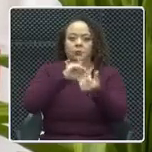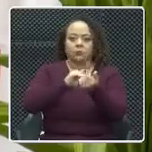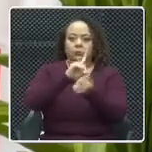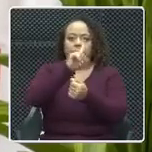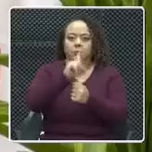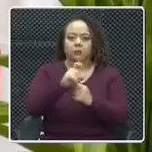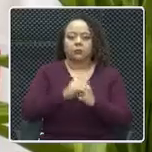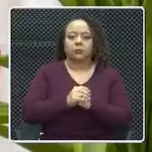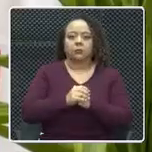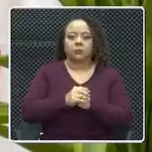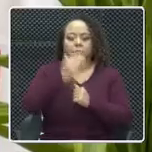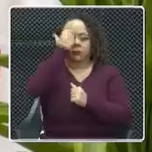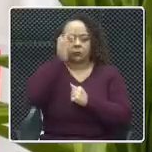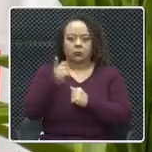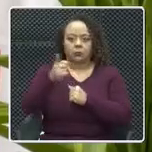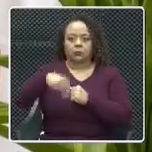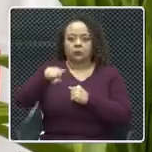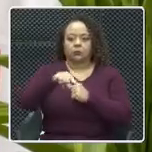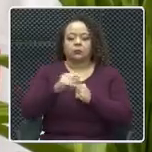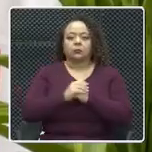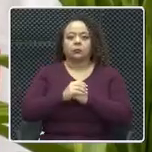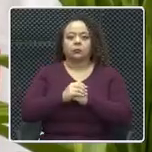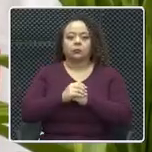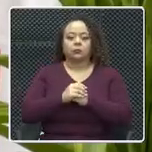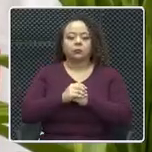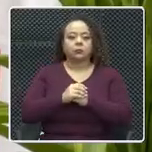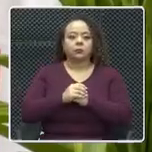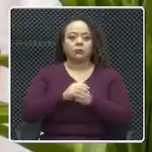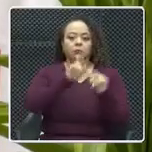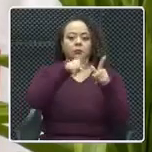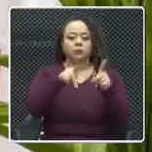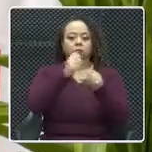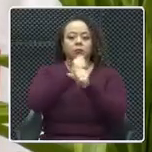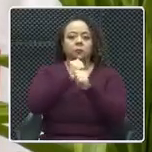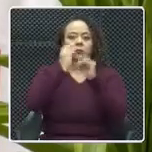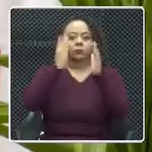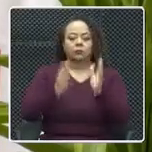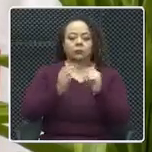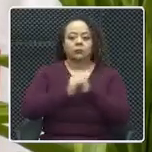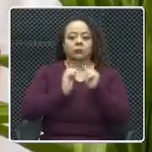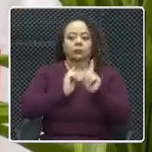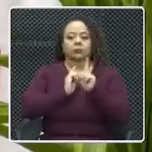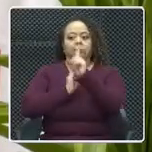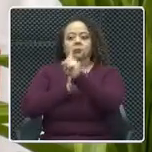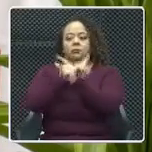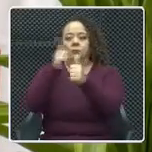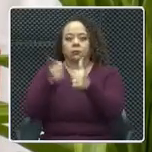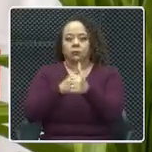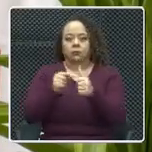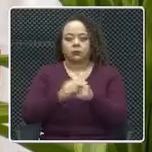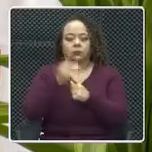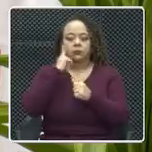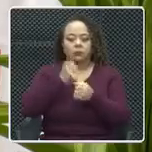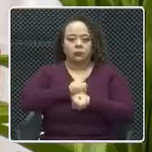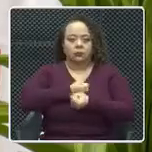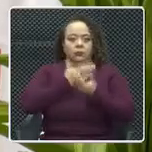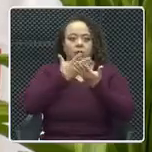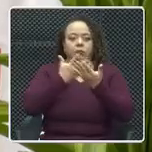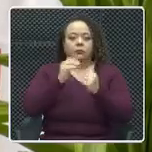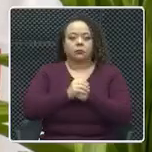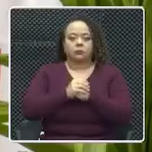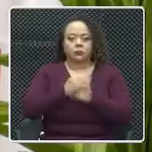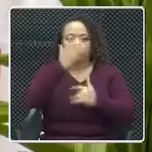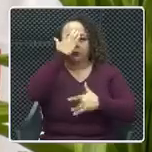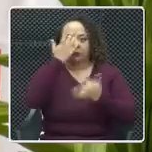empresa, ya que ellos son a los que la persona trabajadora acude primero para expresar el